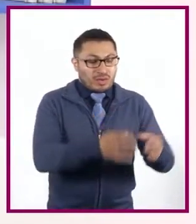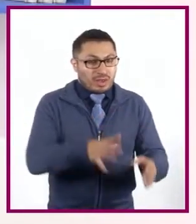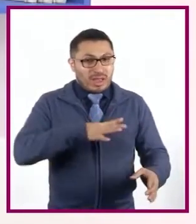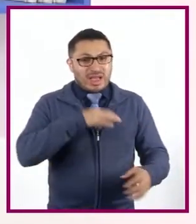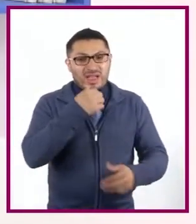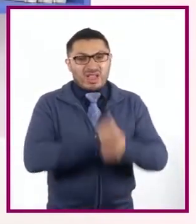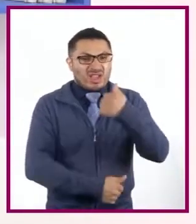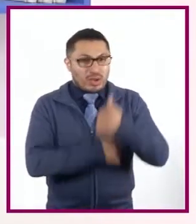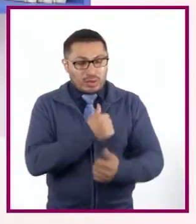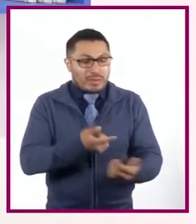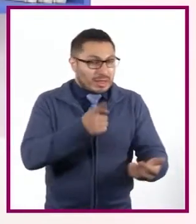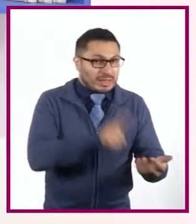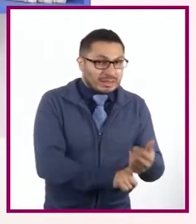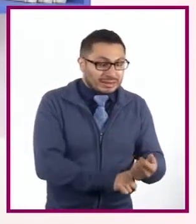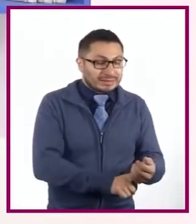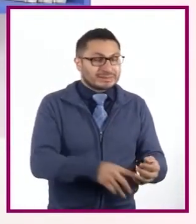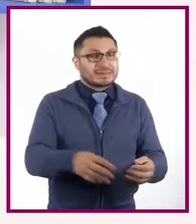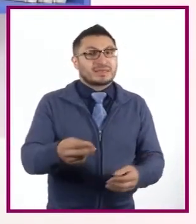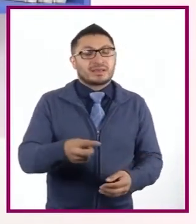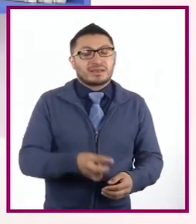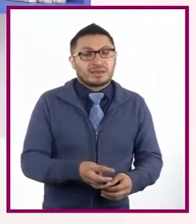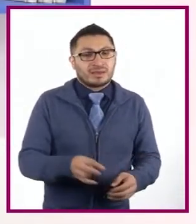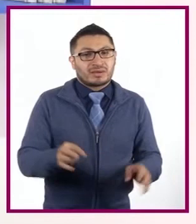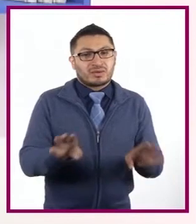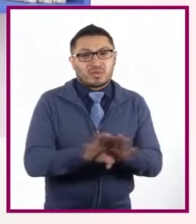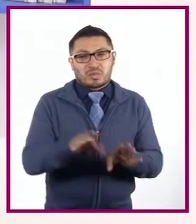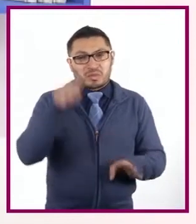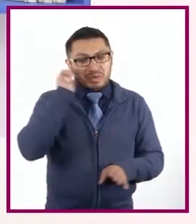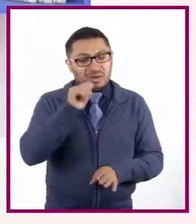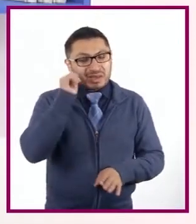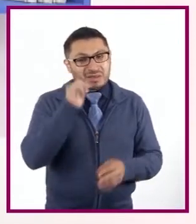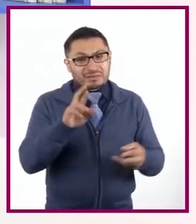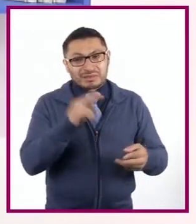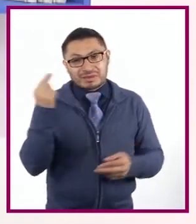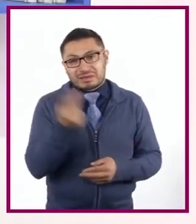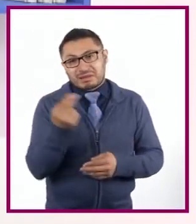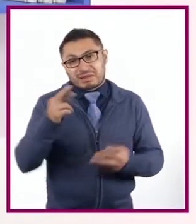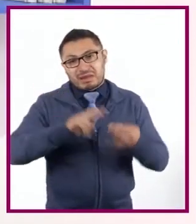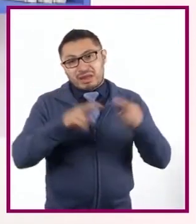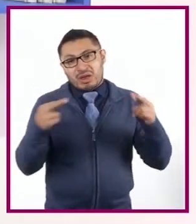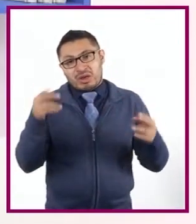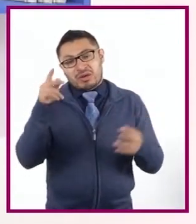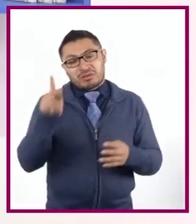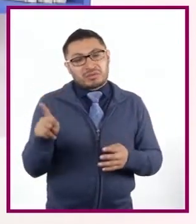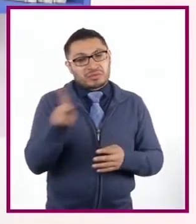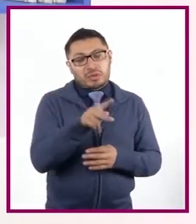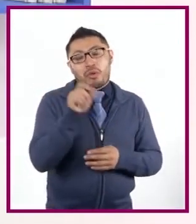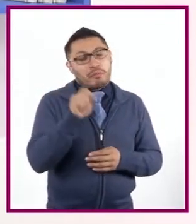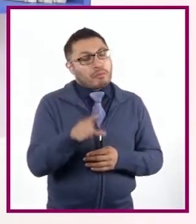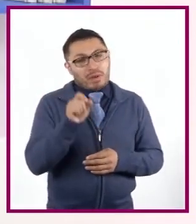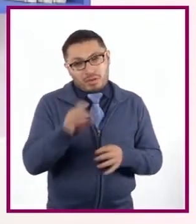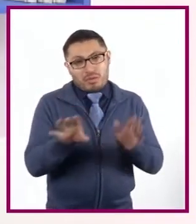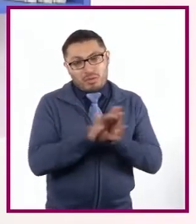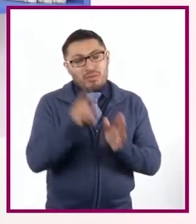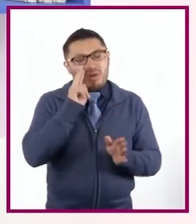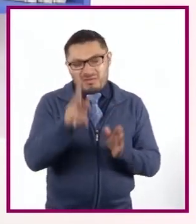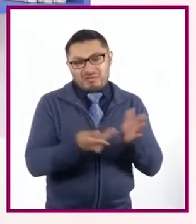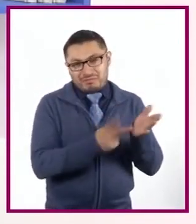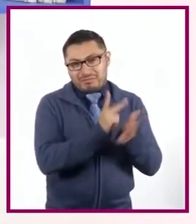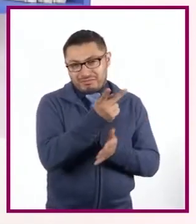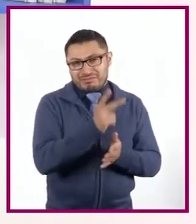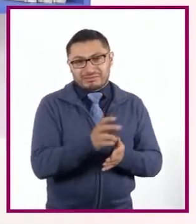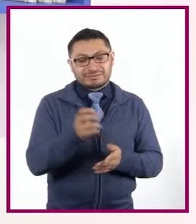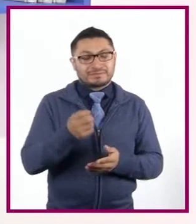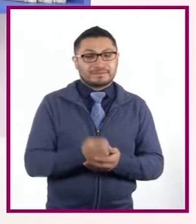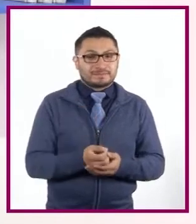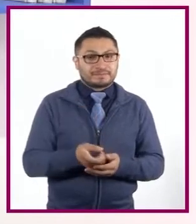intraespecífica suelen tener necesidades de recursos muy similares, como ya vimos en las plantas.